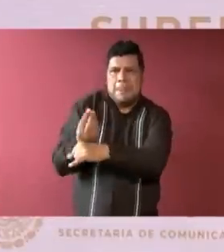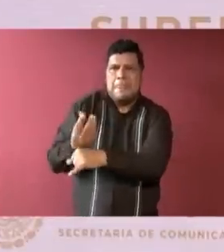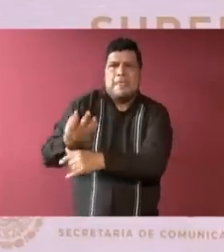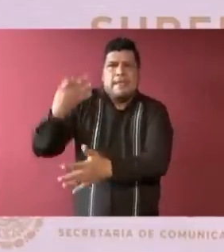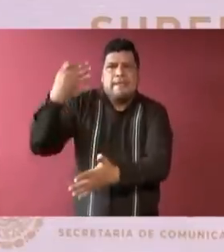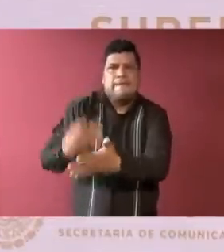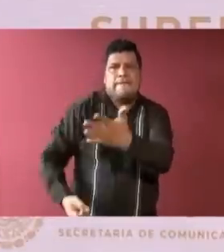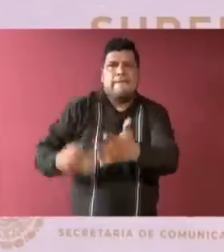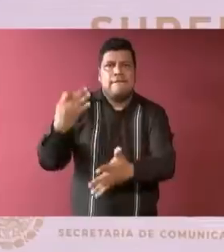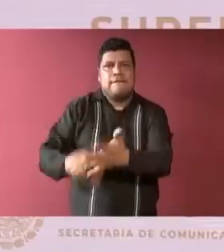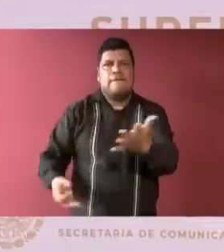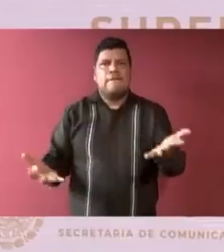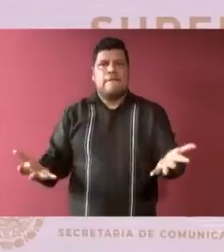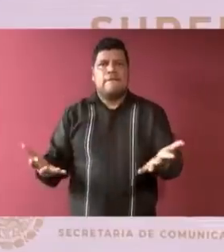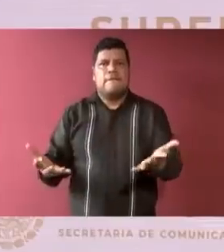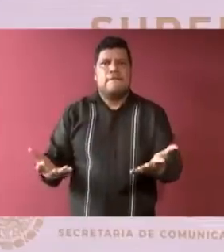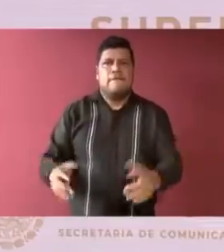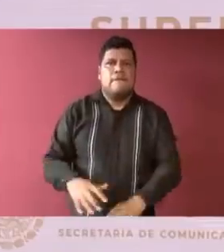desde